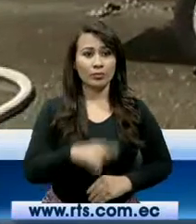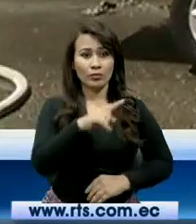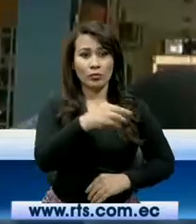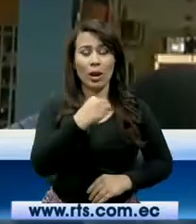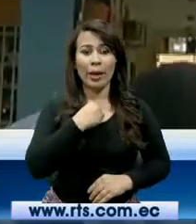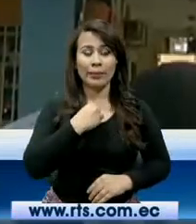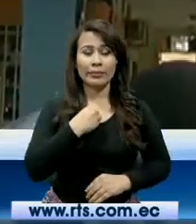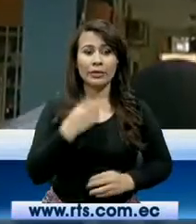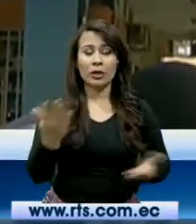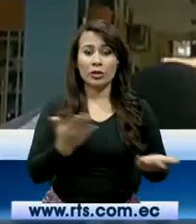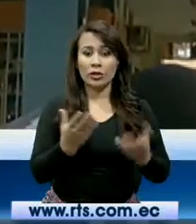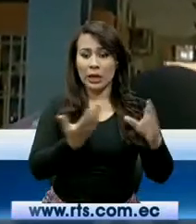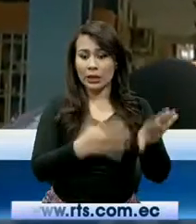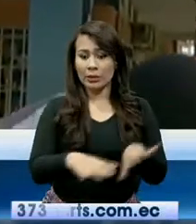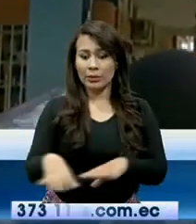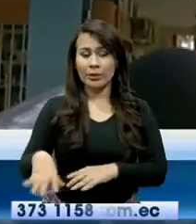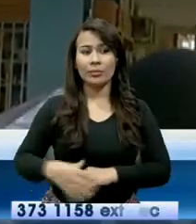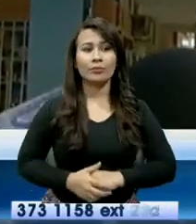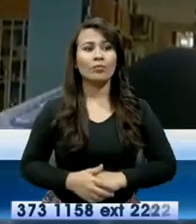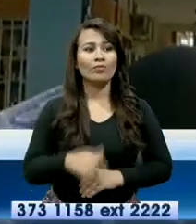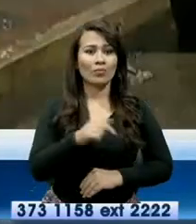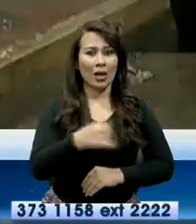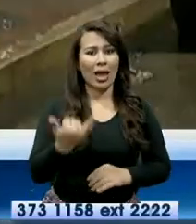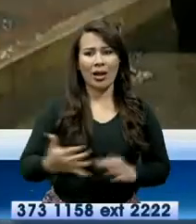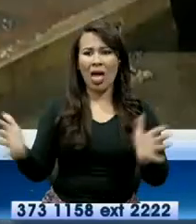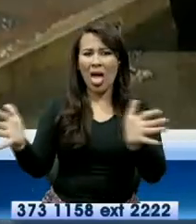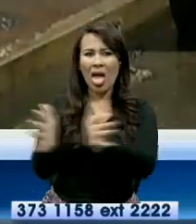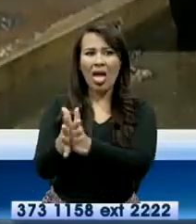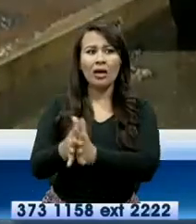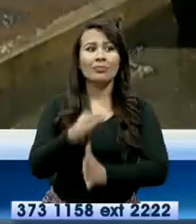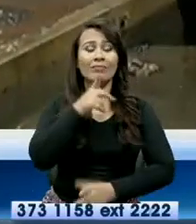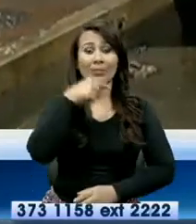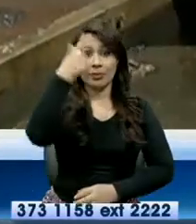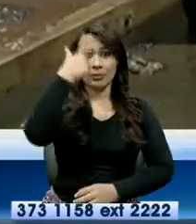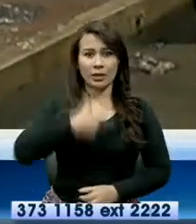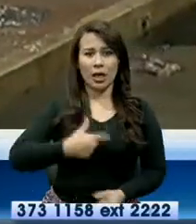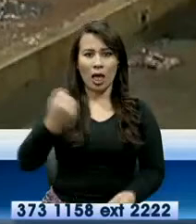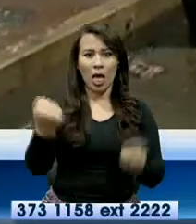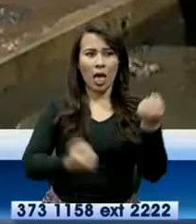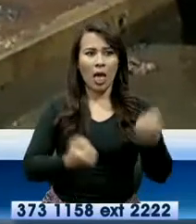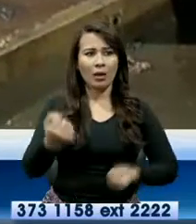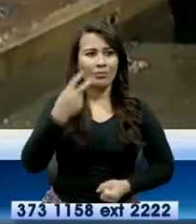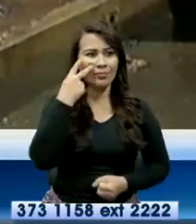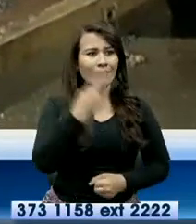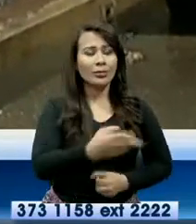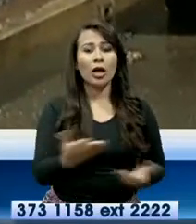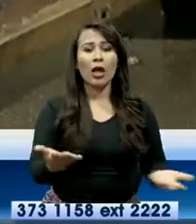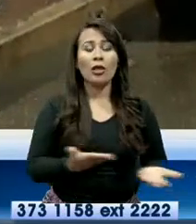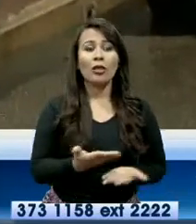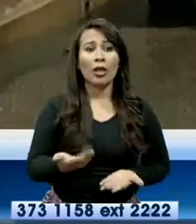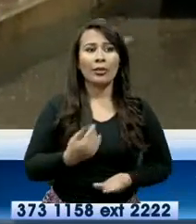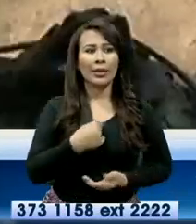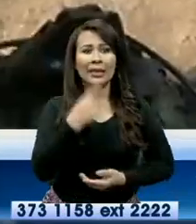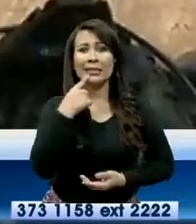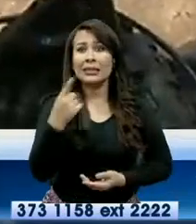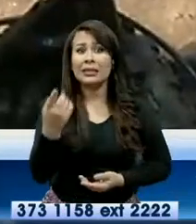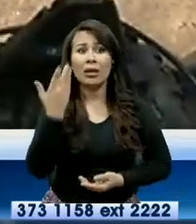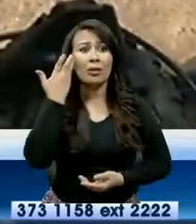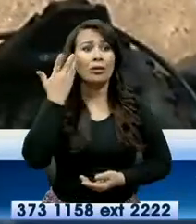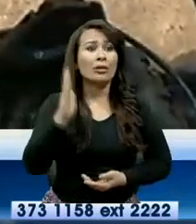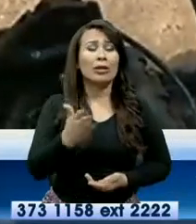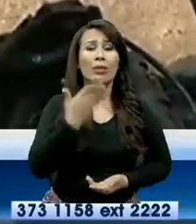quiere arreglar o chatarrizar. Su conductor no consiguió explicarse el motivo de la